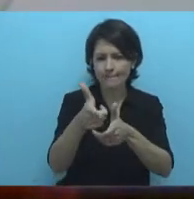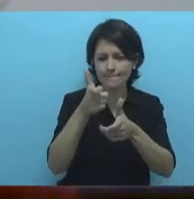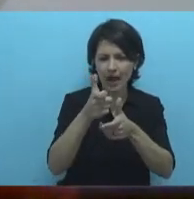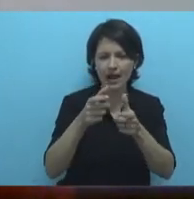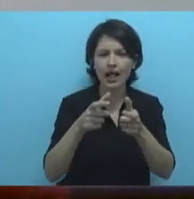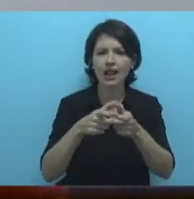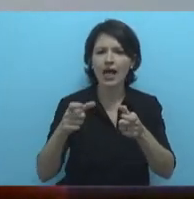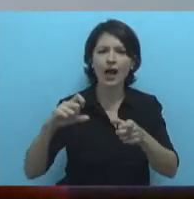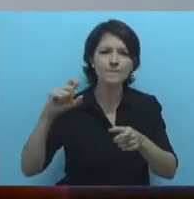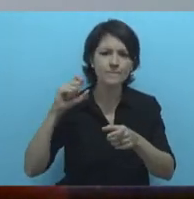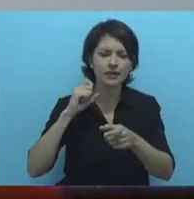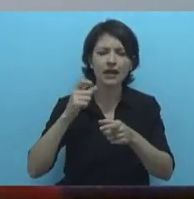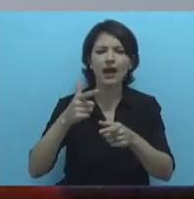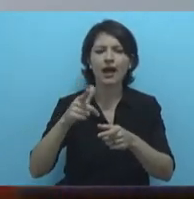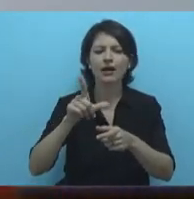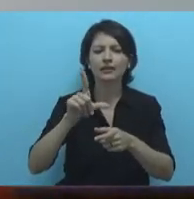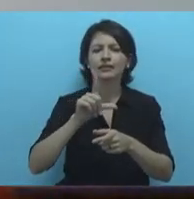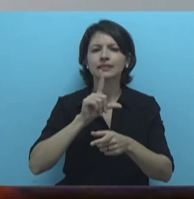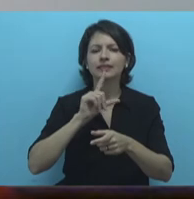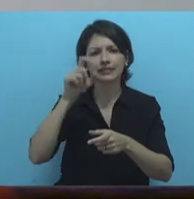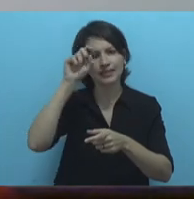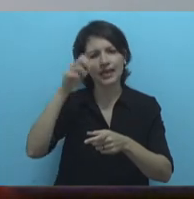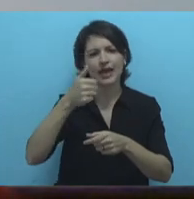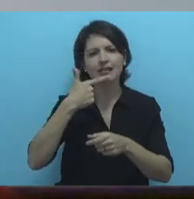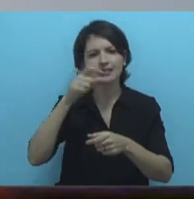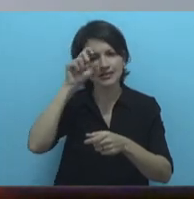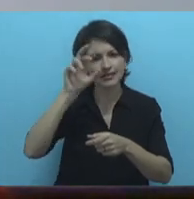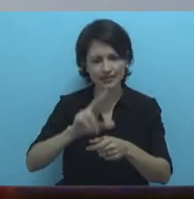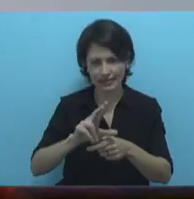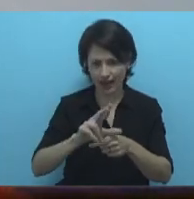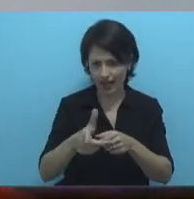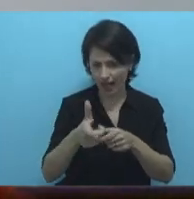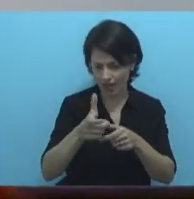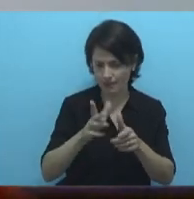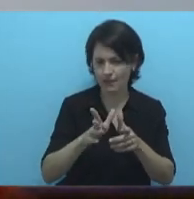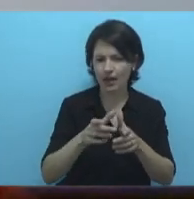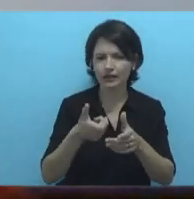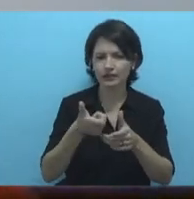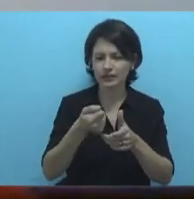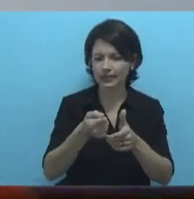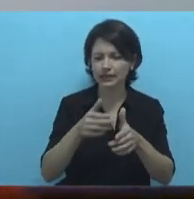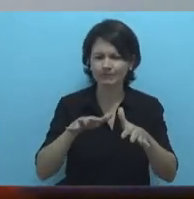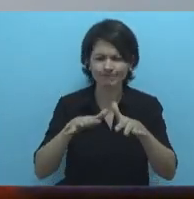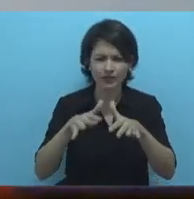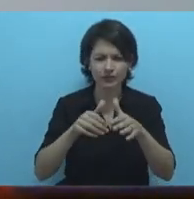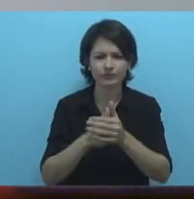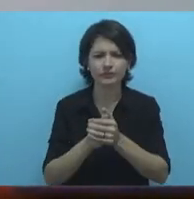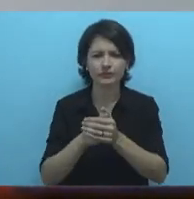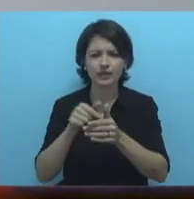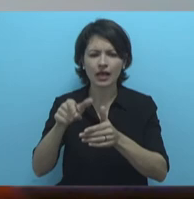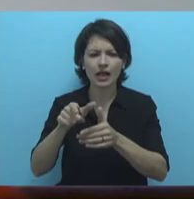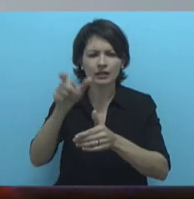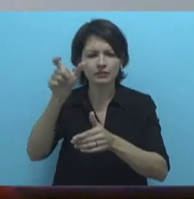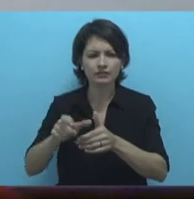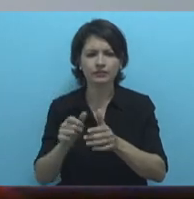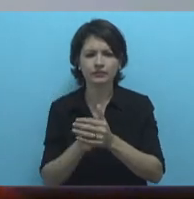tumulto ya en una situación por demás irregular santiago logra llegar a su casa